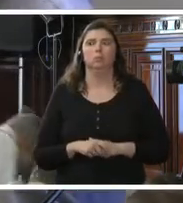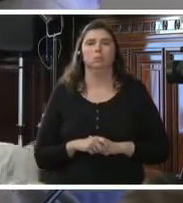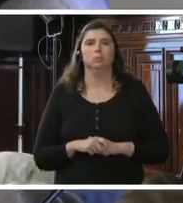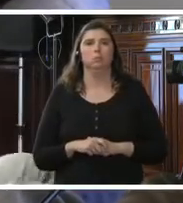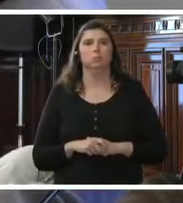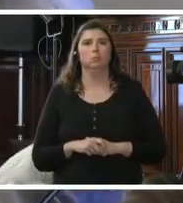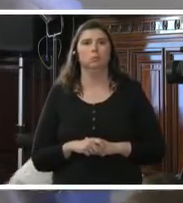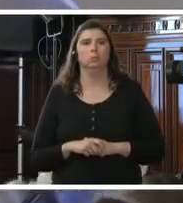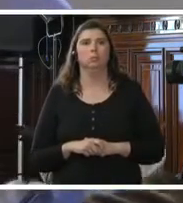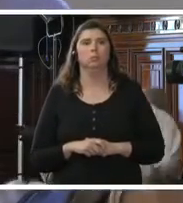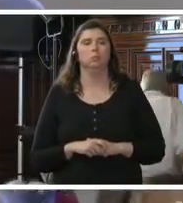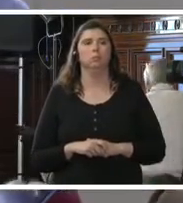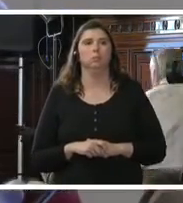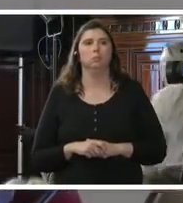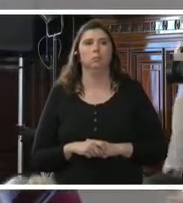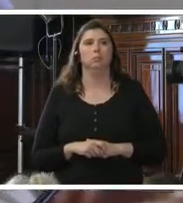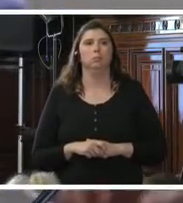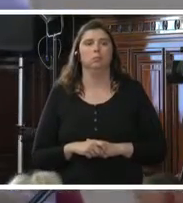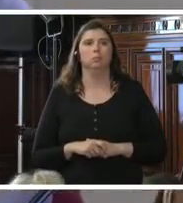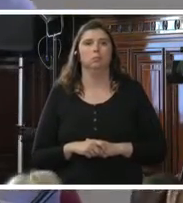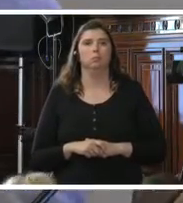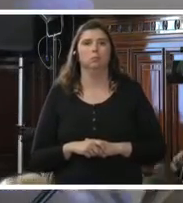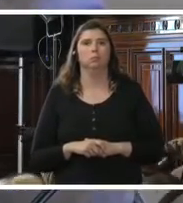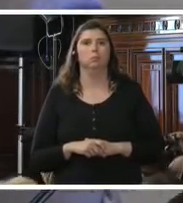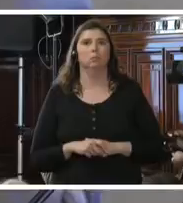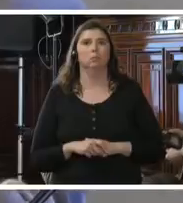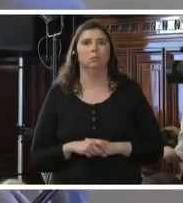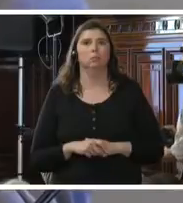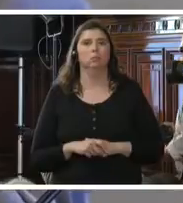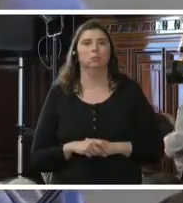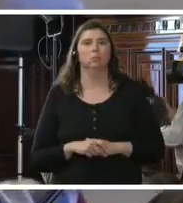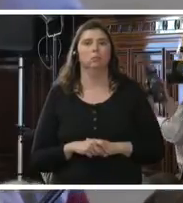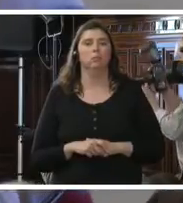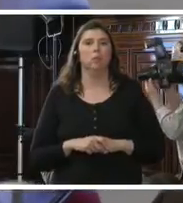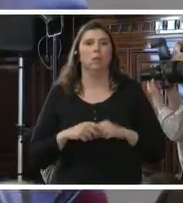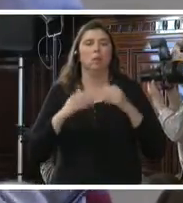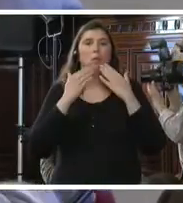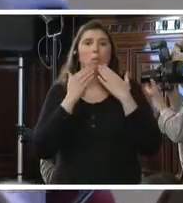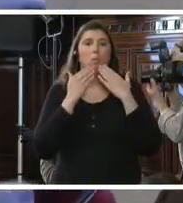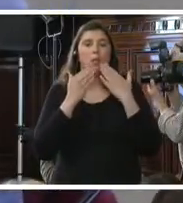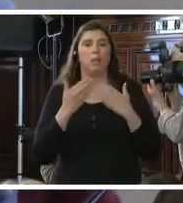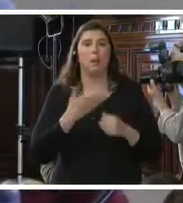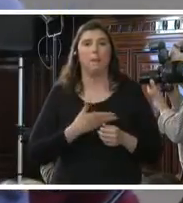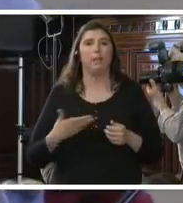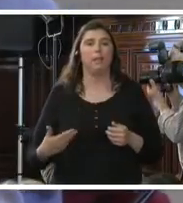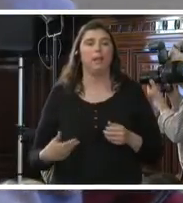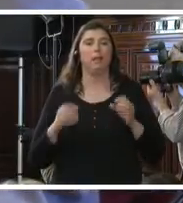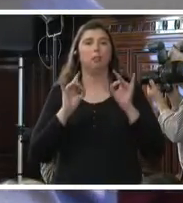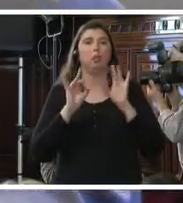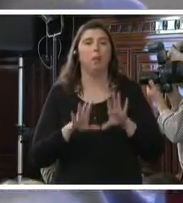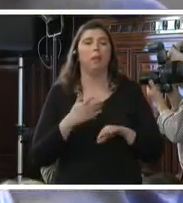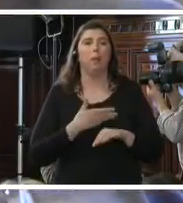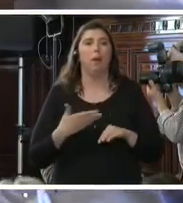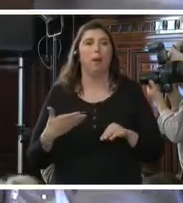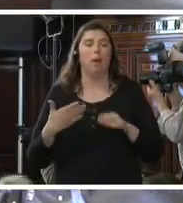I now invite Commissioner Vanucci to intervene. Muchas gracias, Presidenta. Solo para agradecer a